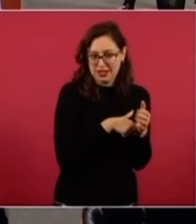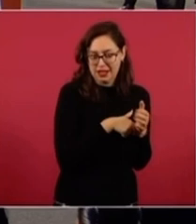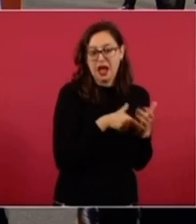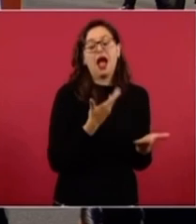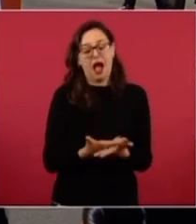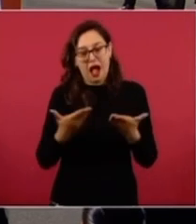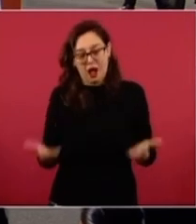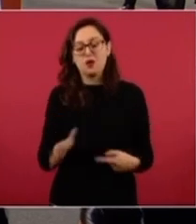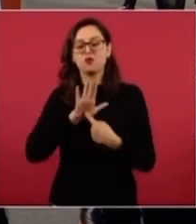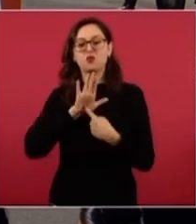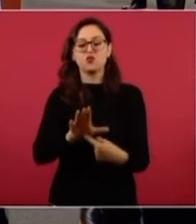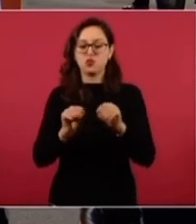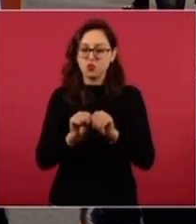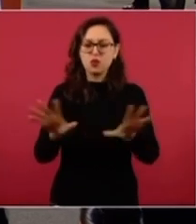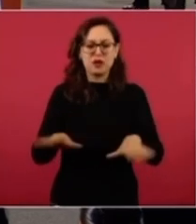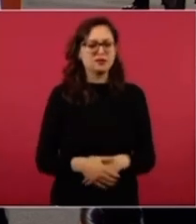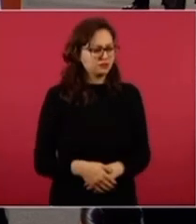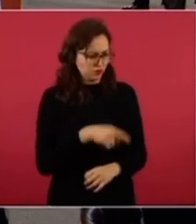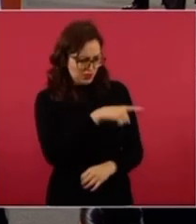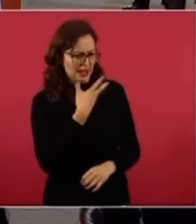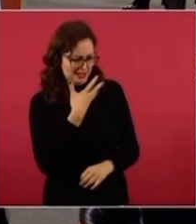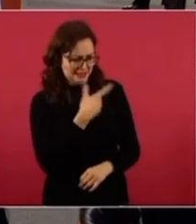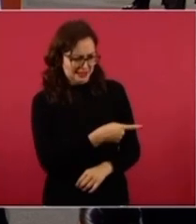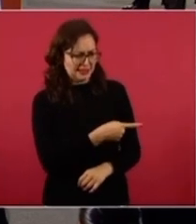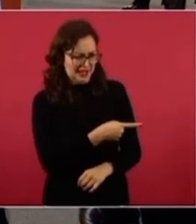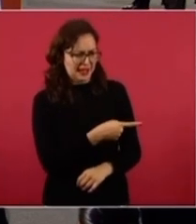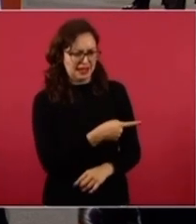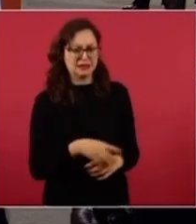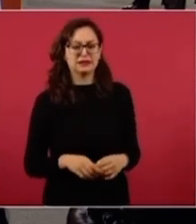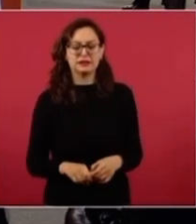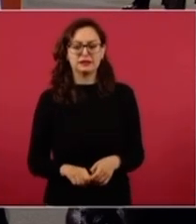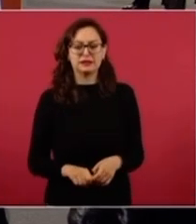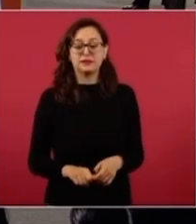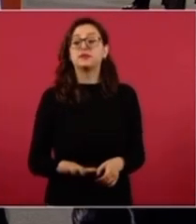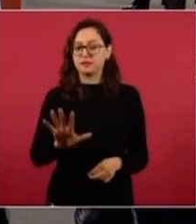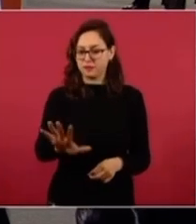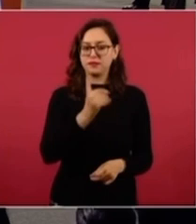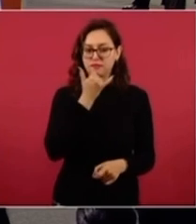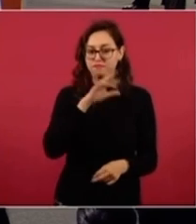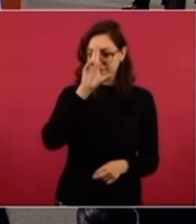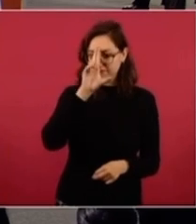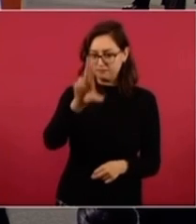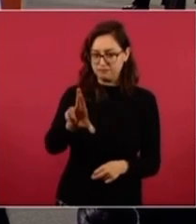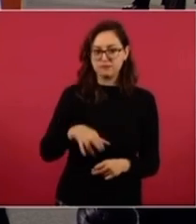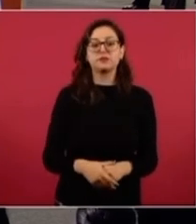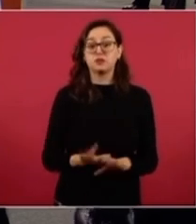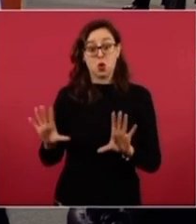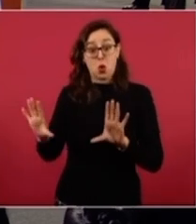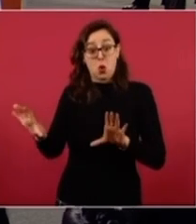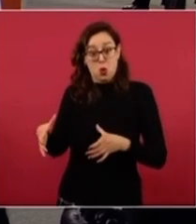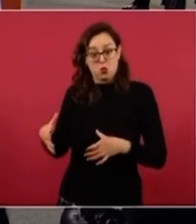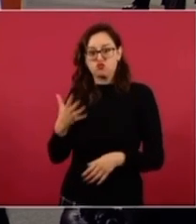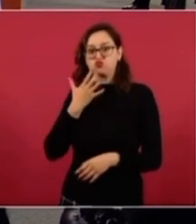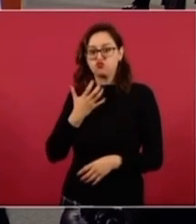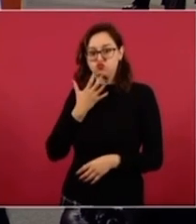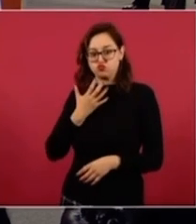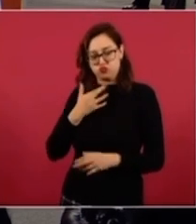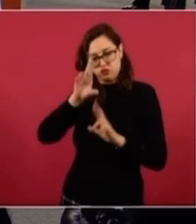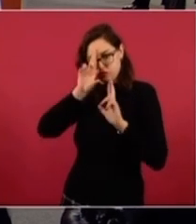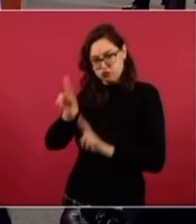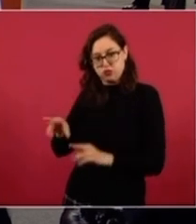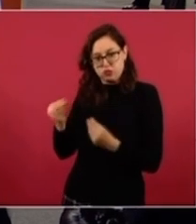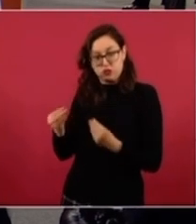Y a ver si ponen. Yo respeto mucho a la comunidad judía. Lo considero ofensivo, la comunidad